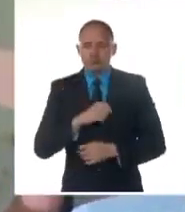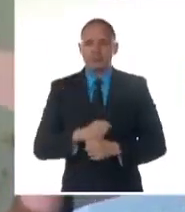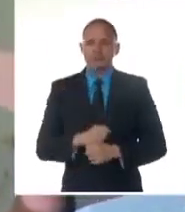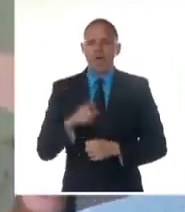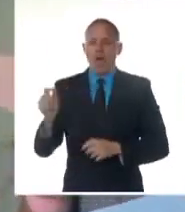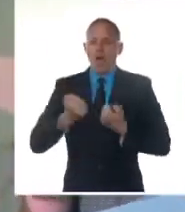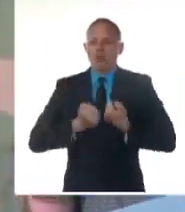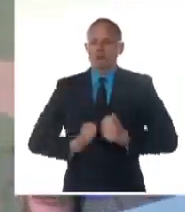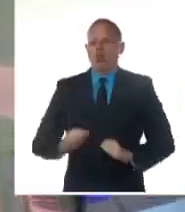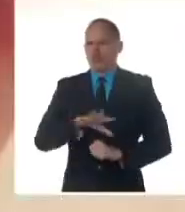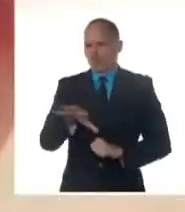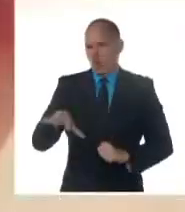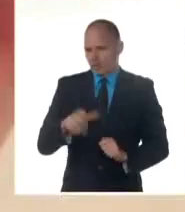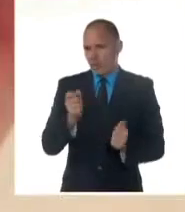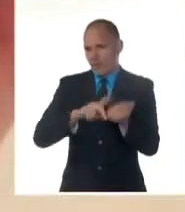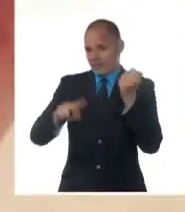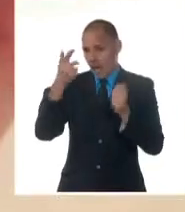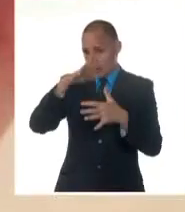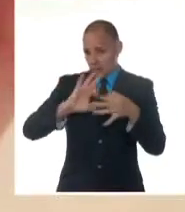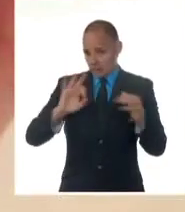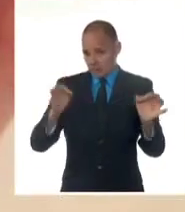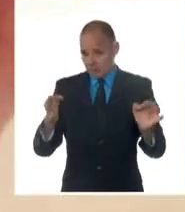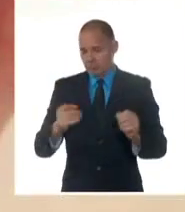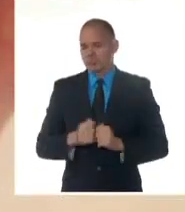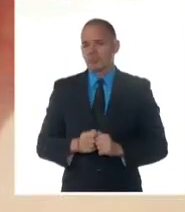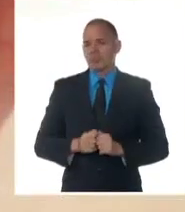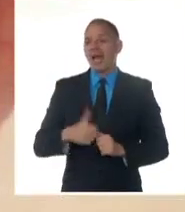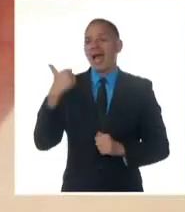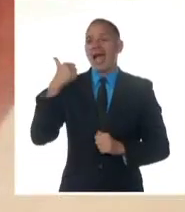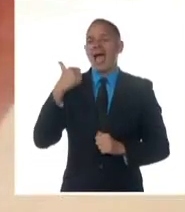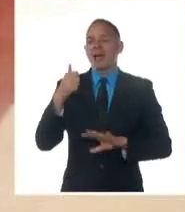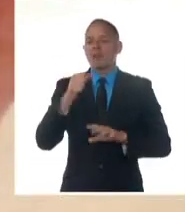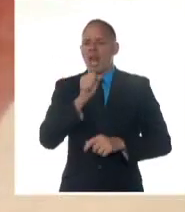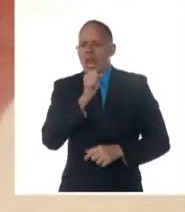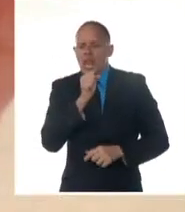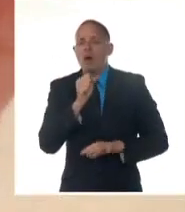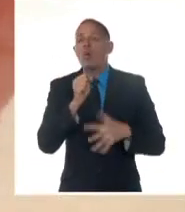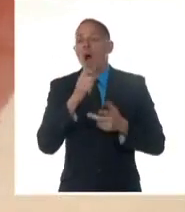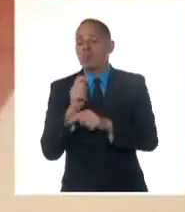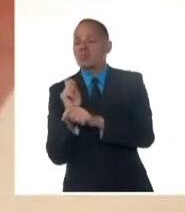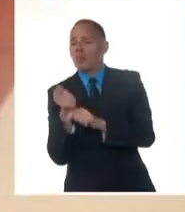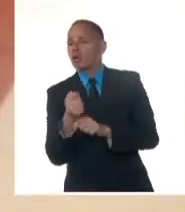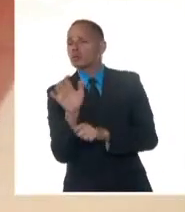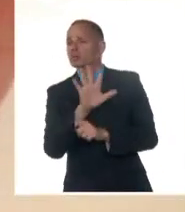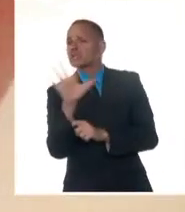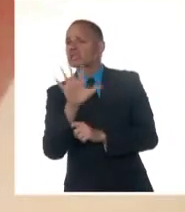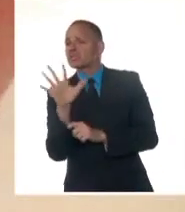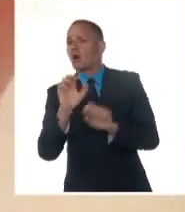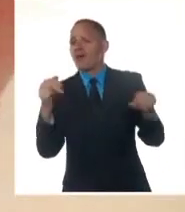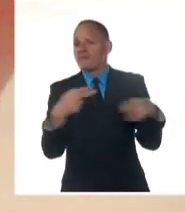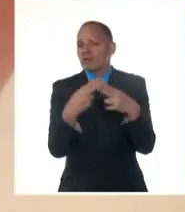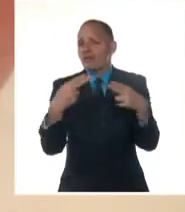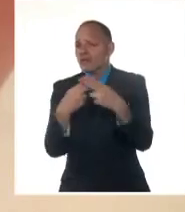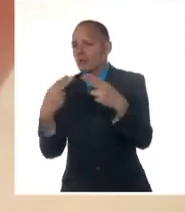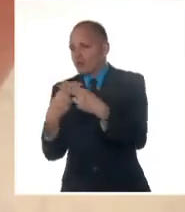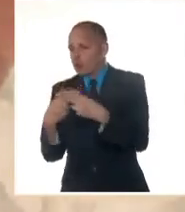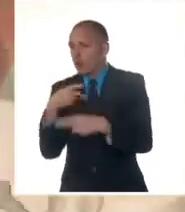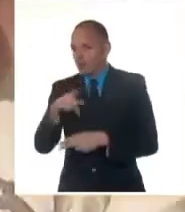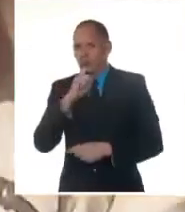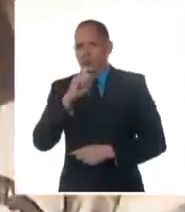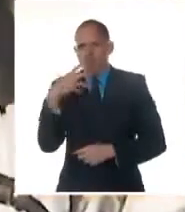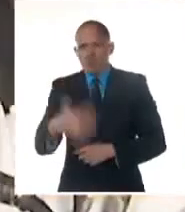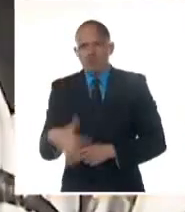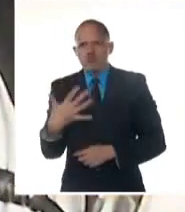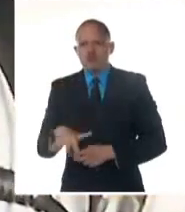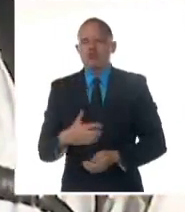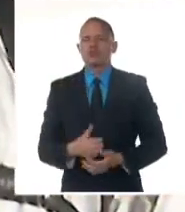de Artemisa estuvo presente en la transmisión de 55 series nacionales, sin dudas una hazaña bien difícil de igualar